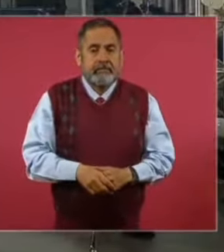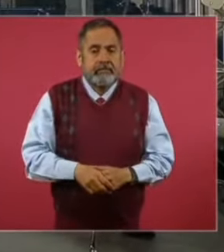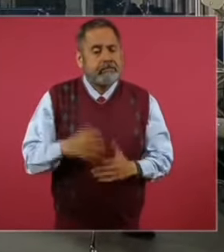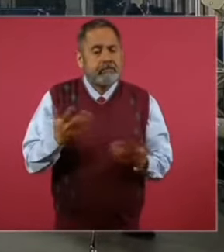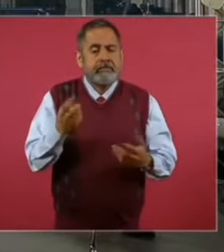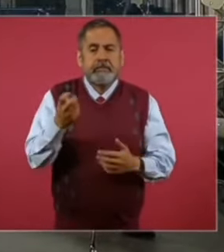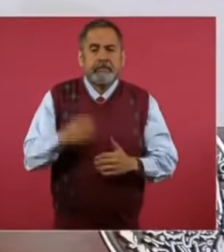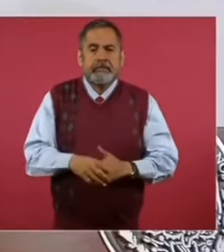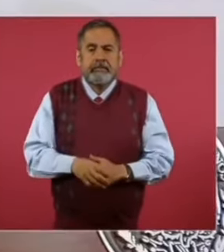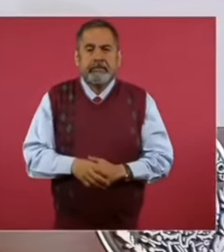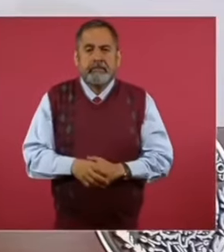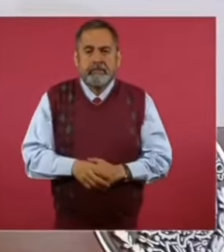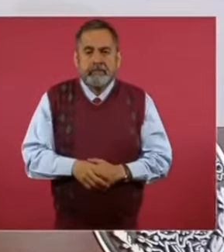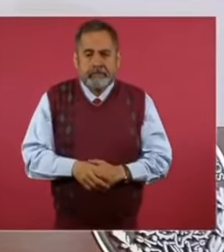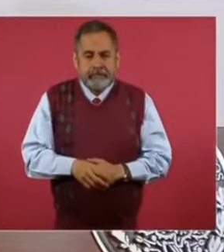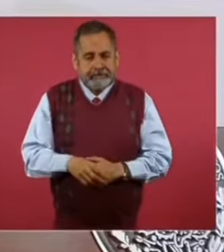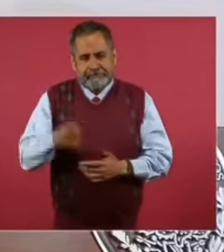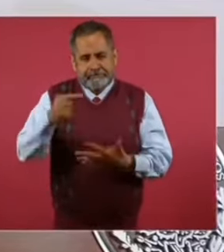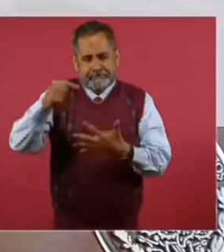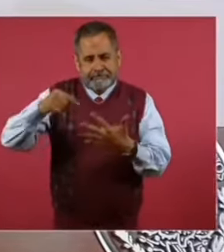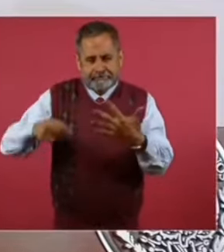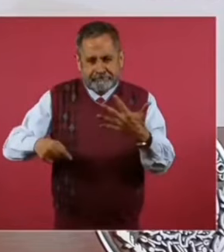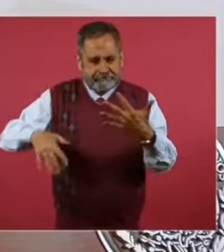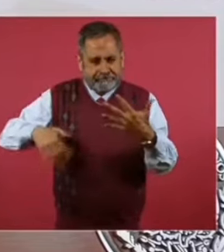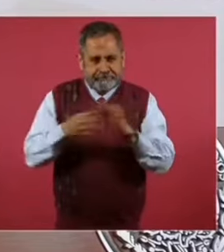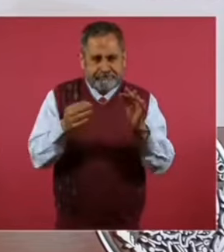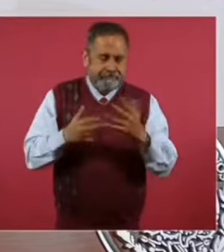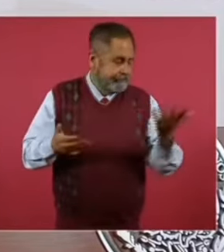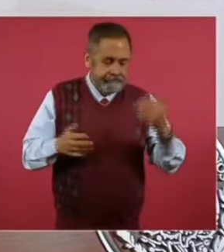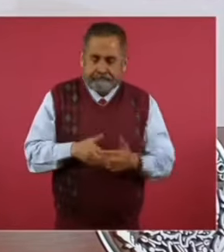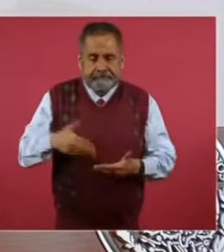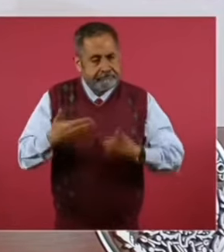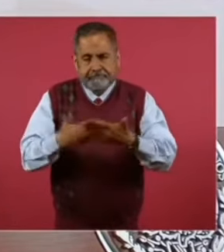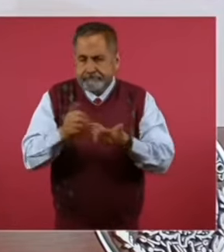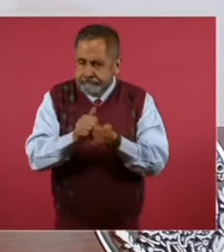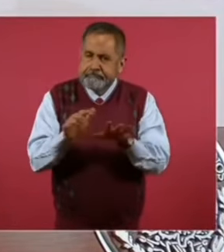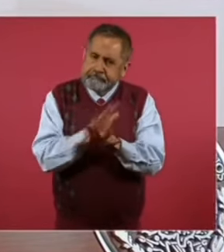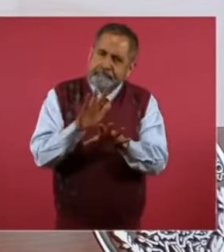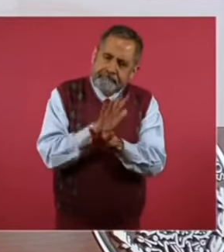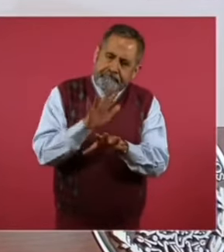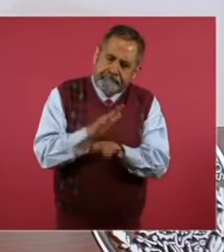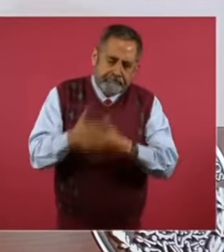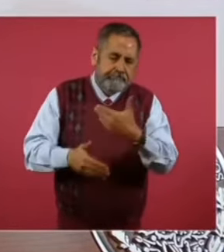Entonces, pero todo eso tiene que ir cambiando.